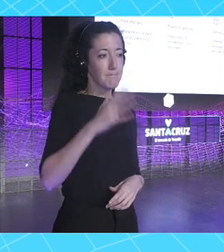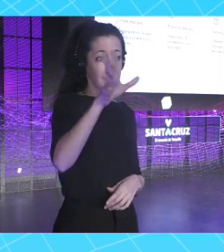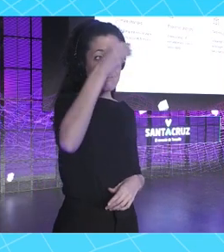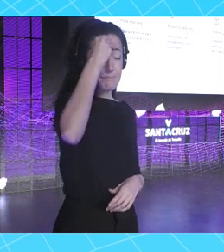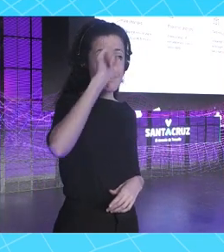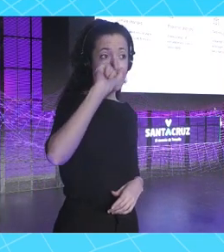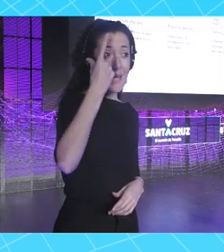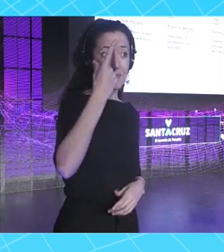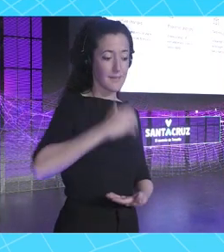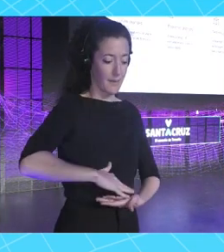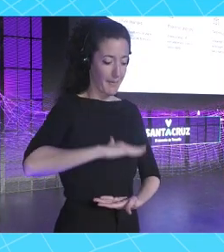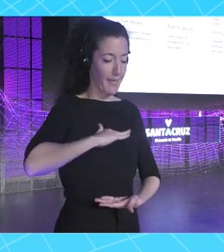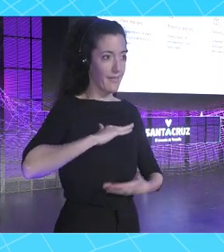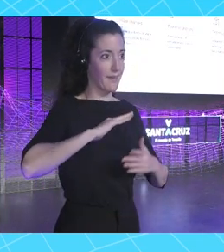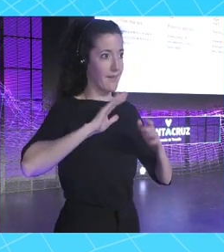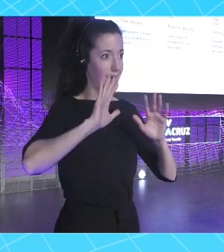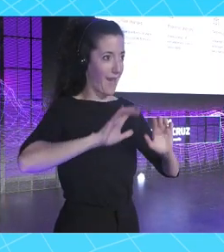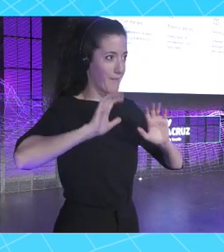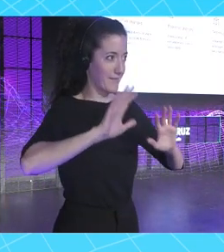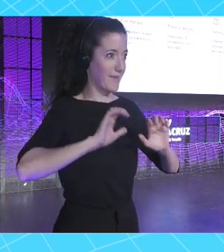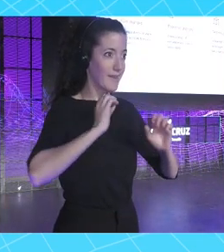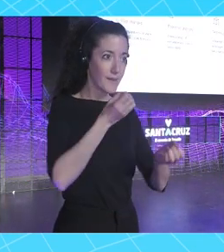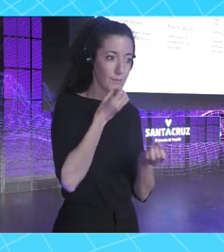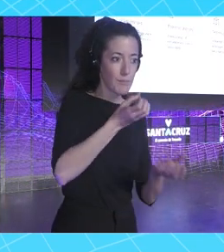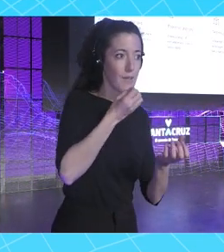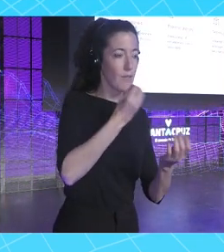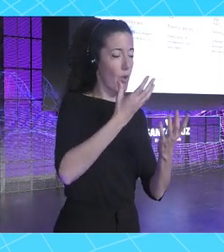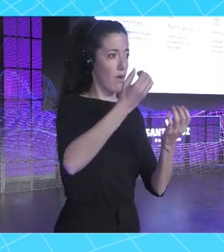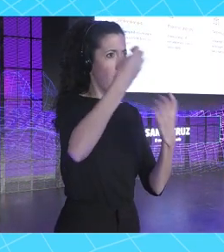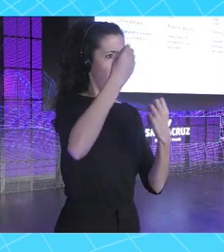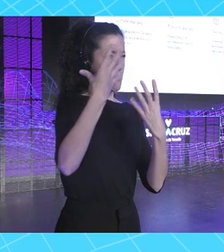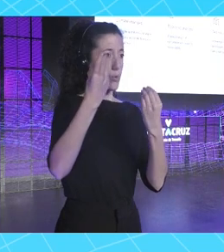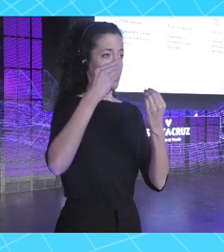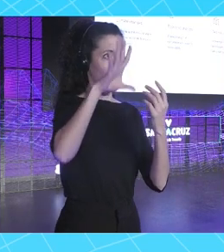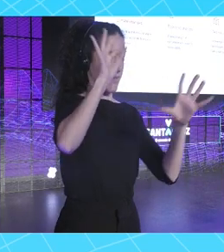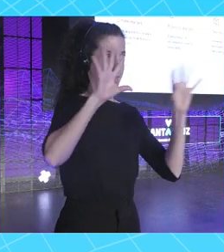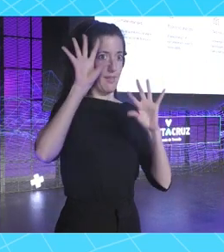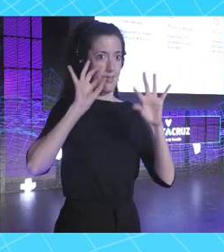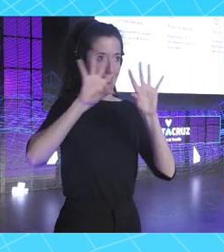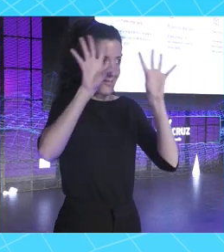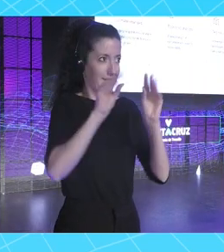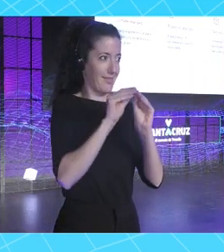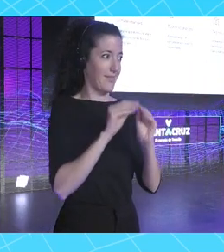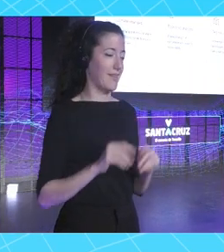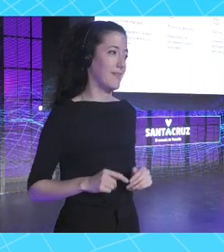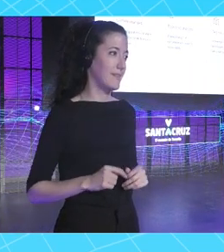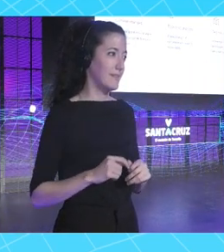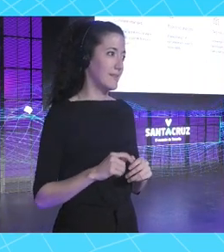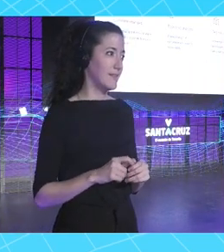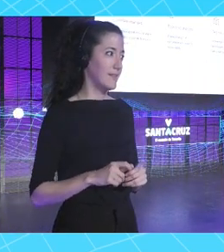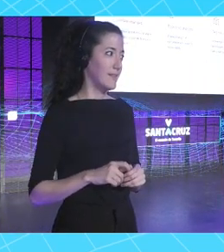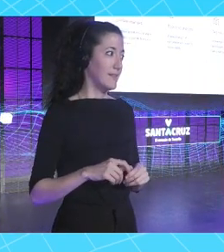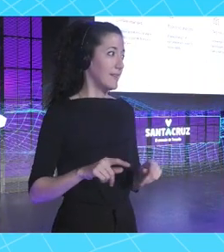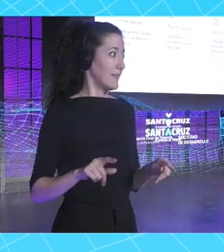de aprender de sintetizar información y de ser capaces de ir a por lo a por lo siguiente no esto es un poco lo mismo